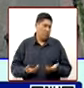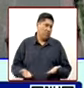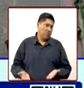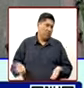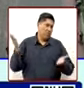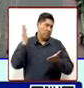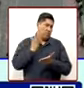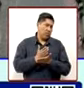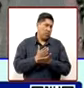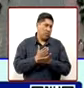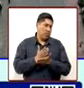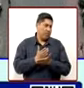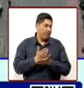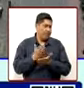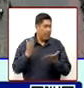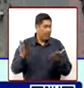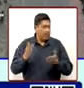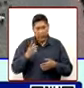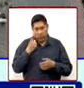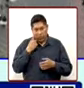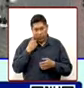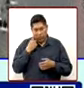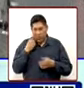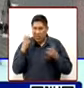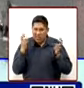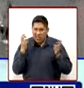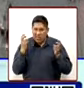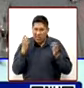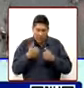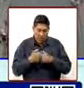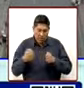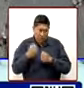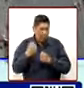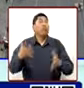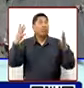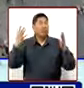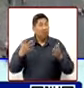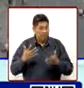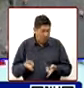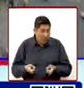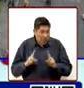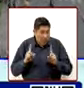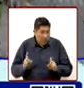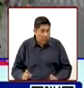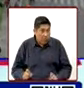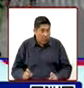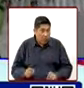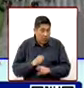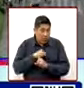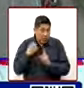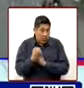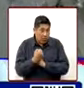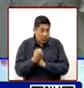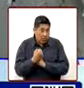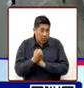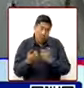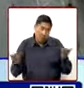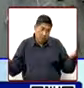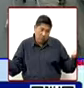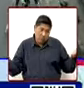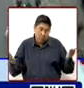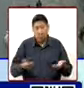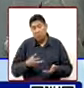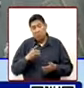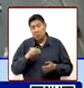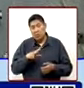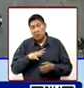este paro. Lo que buscan los señores es ponerle granada a la ciudad, reventarla y que sigamos en una situación conflictual. Y eso no está bien.